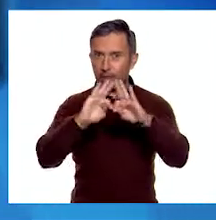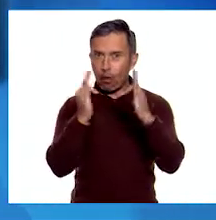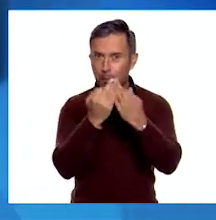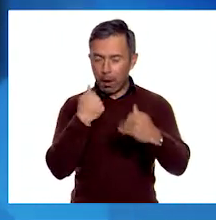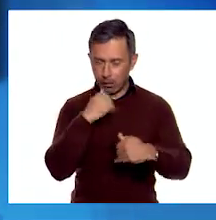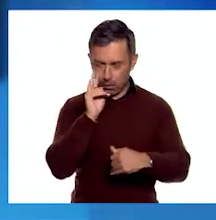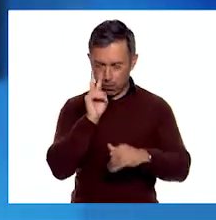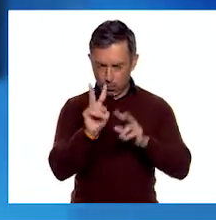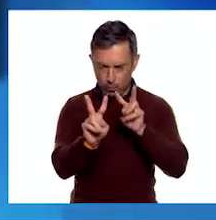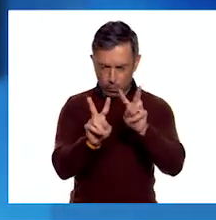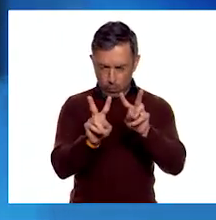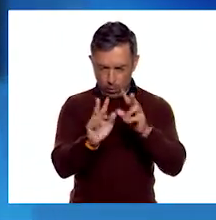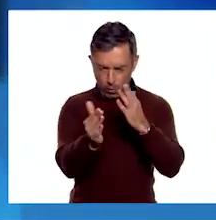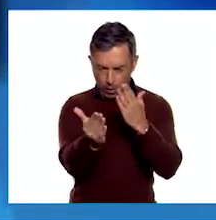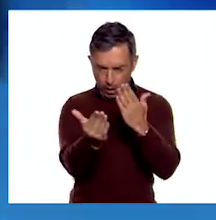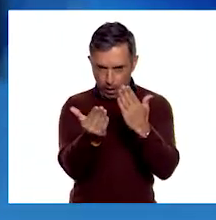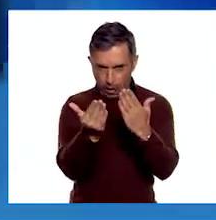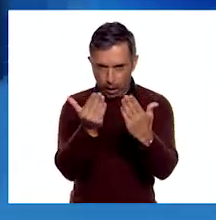mente.